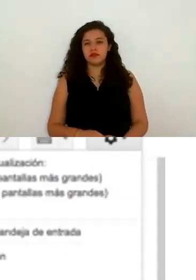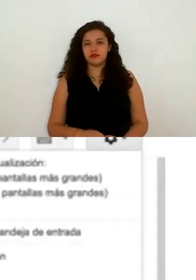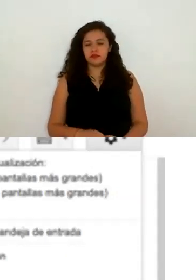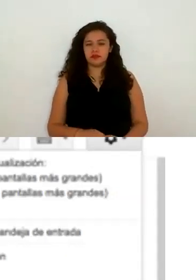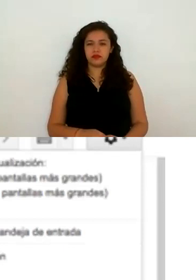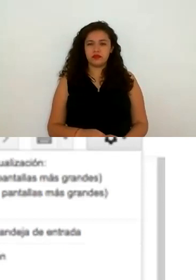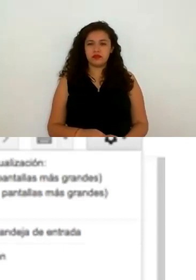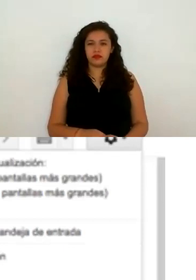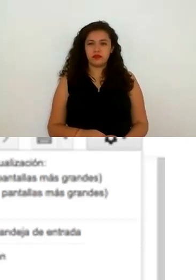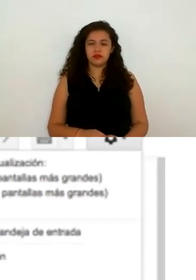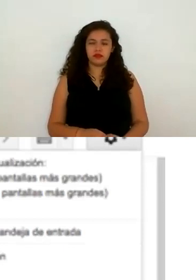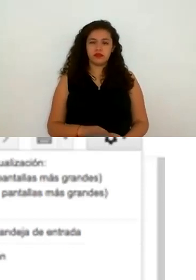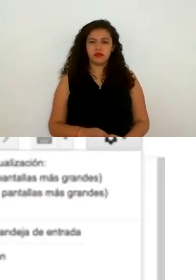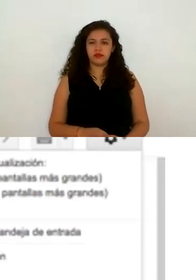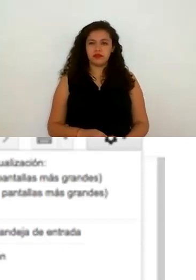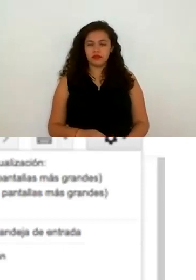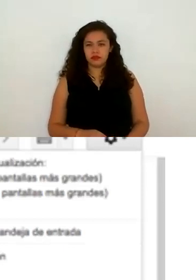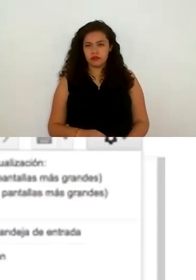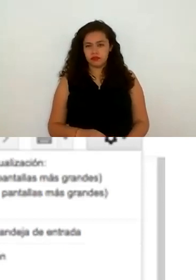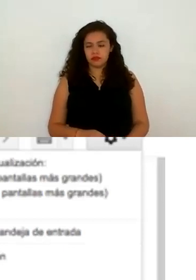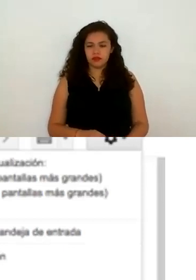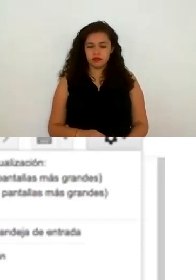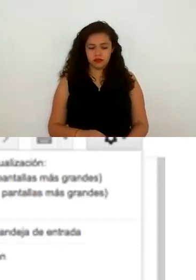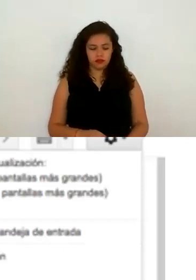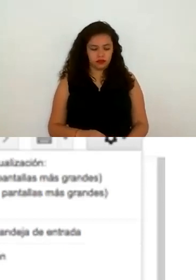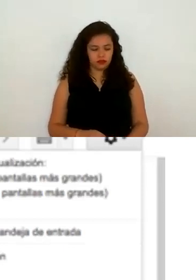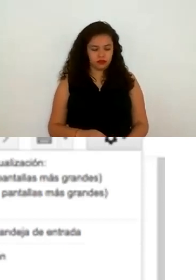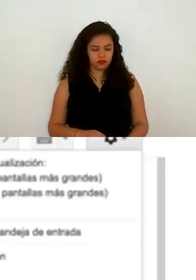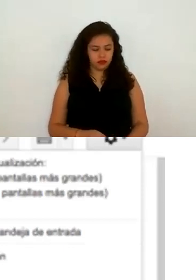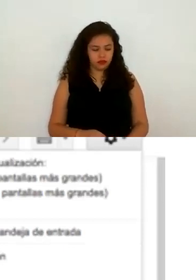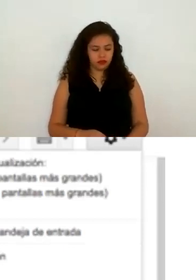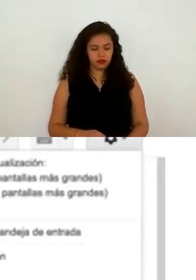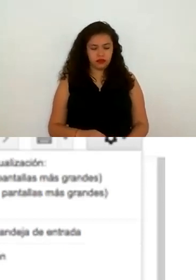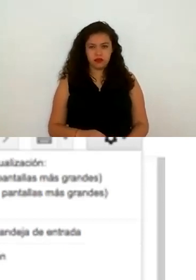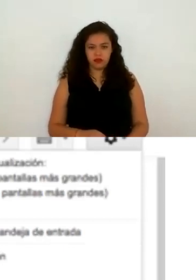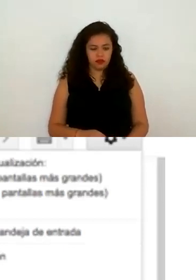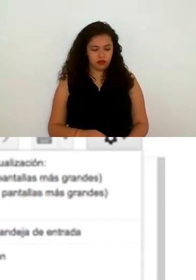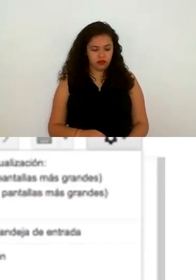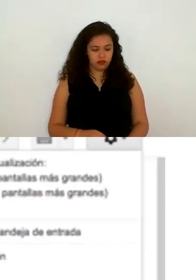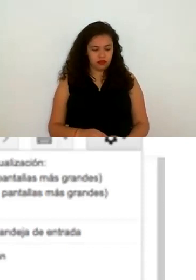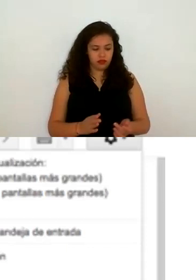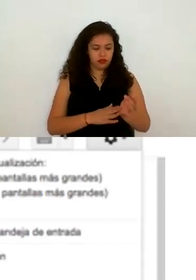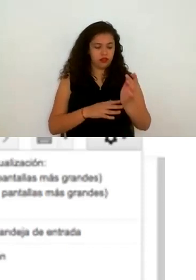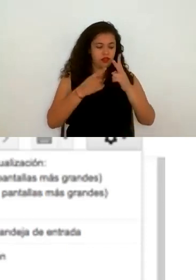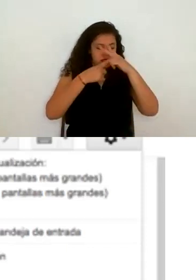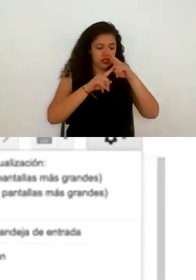correo, en su equipo de cómputo, detonó el documento y ahí lo tienen